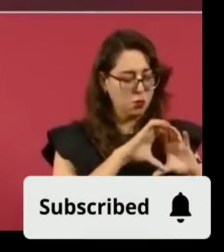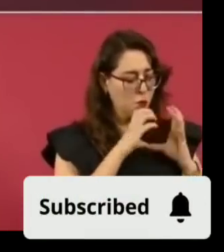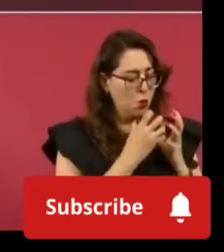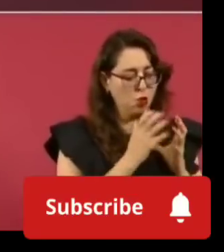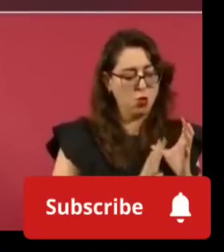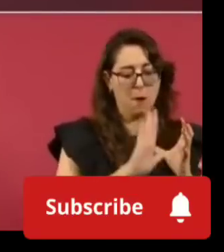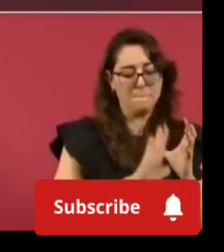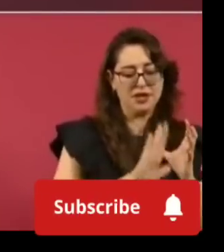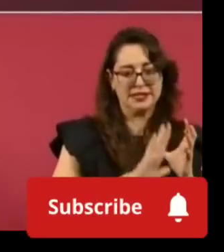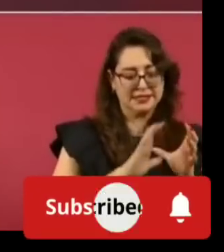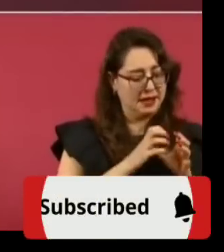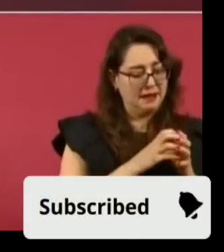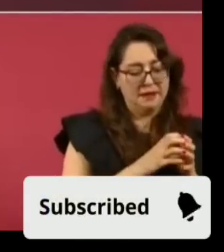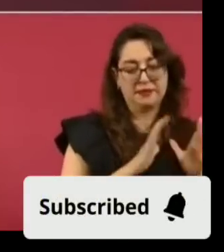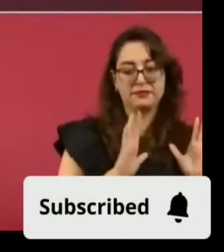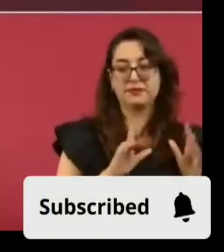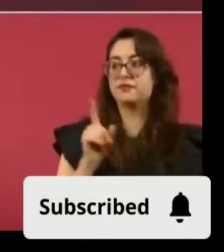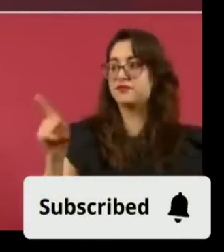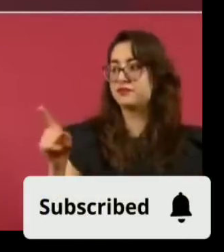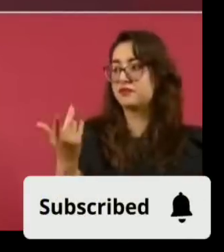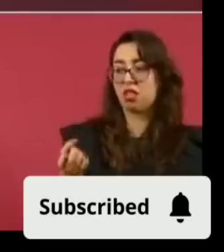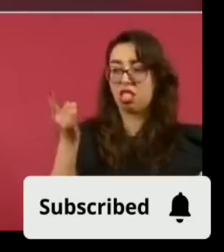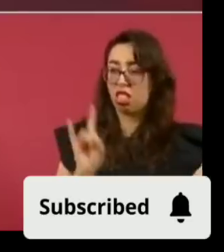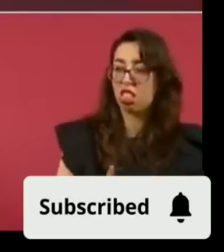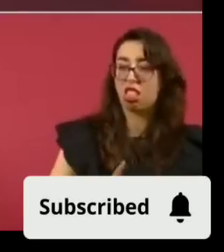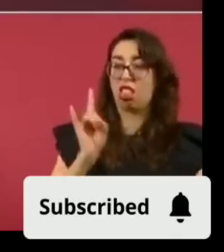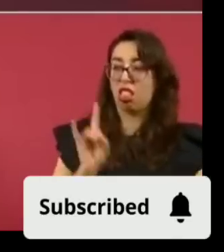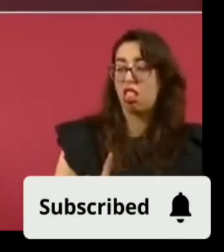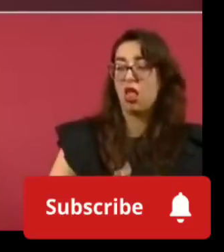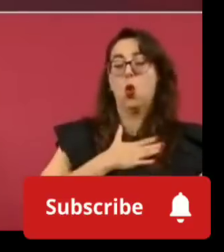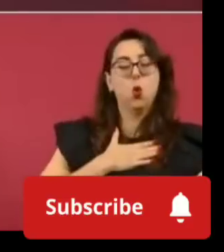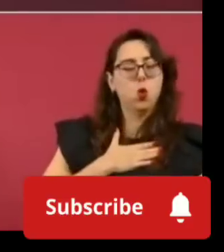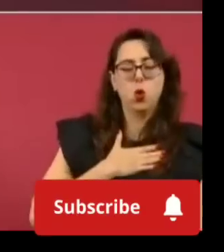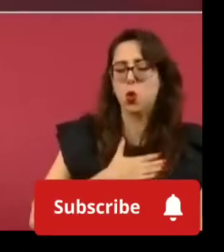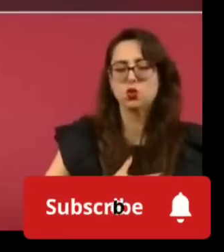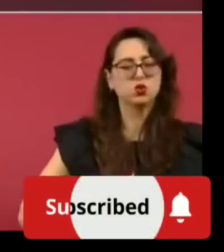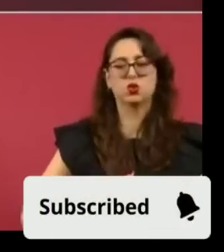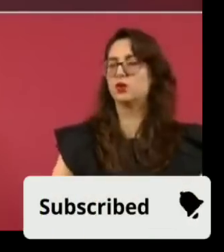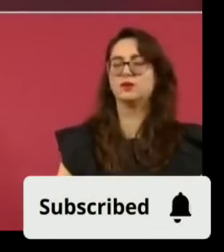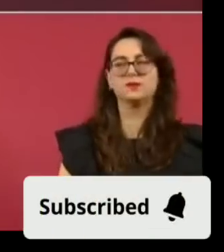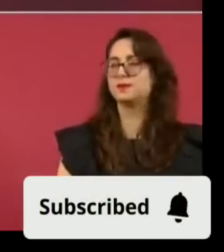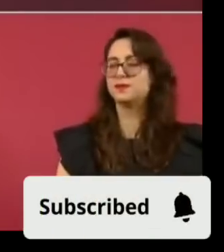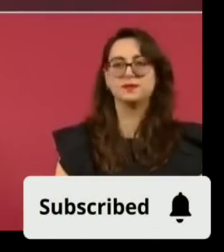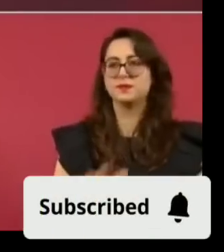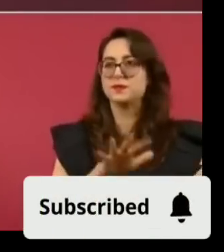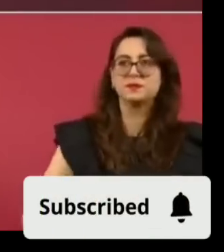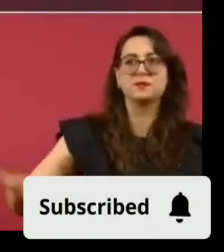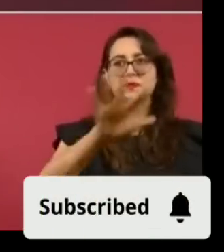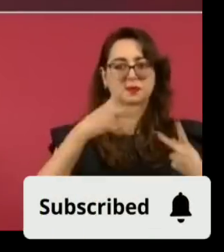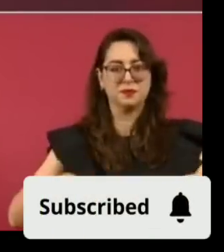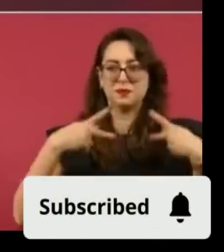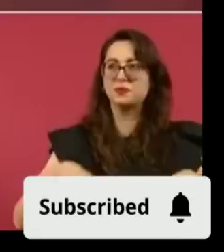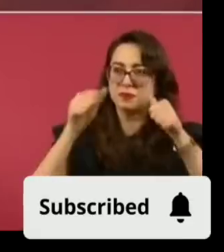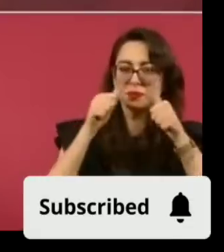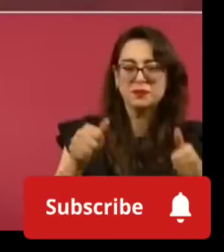que simula impartir justicia y las necesidades de la mayoría de los mexicanos.